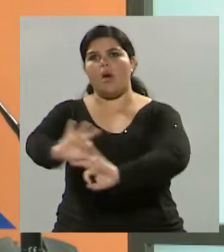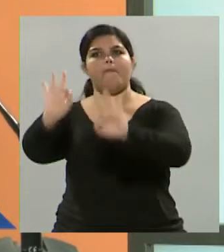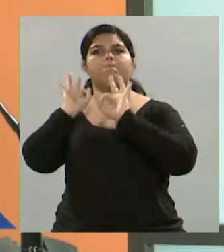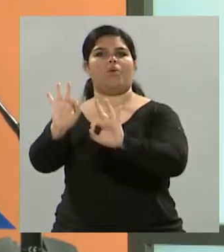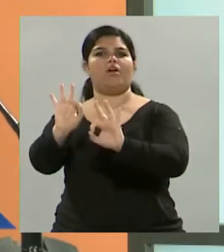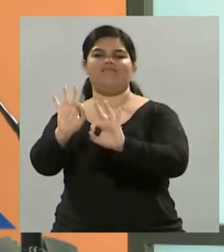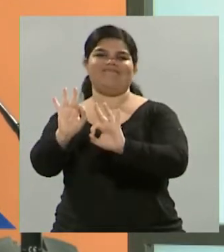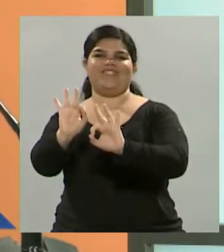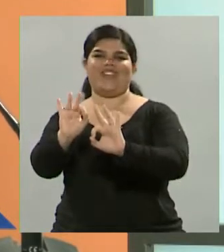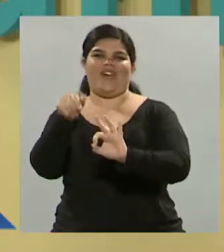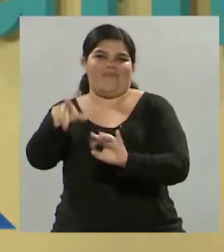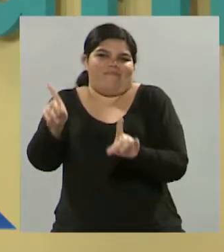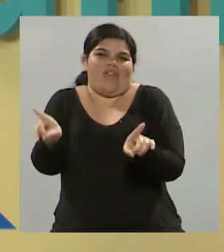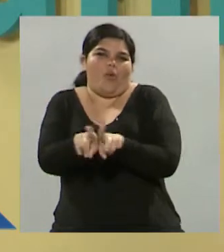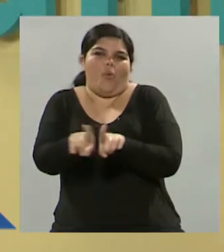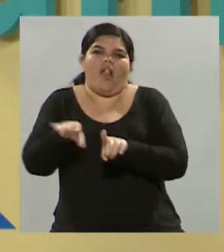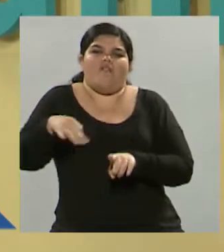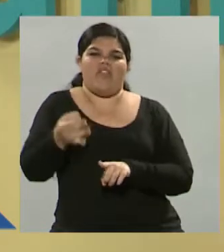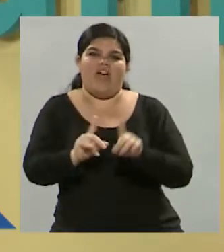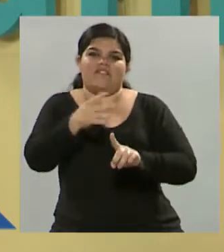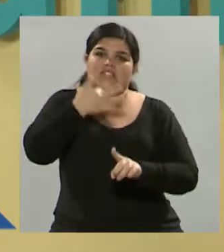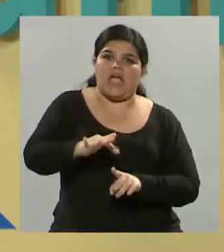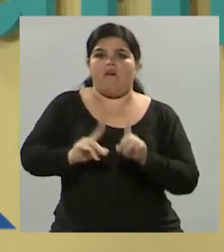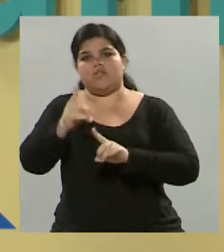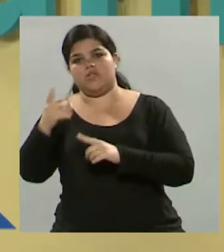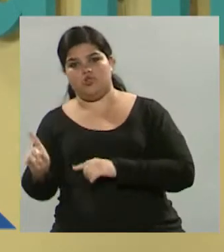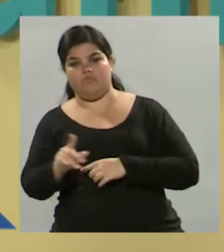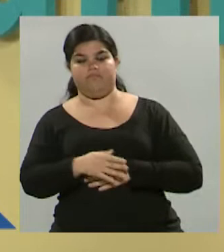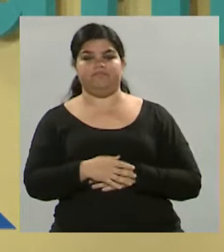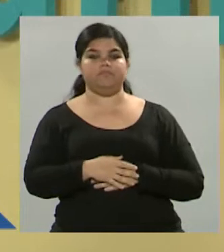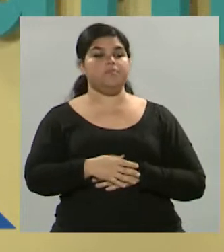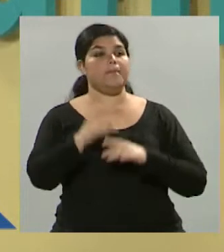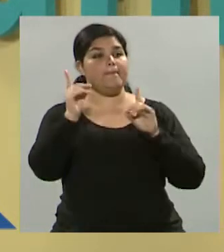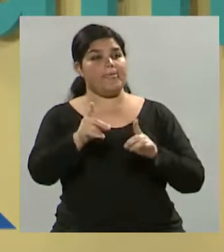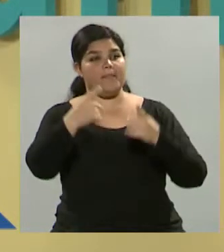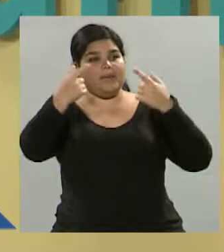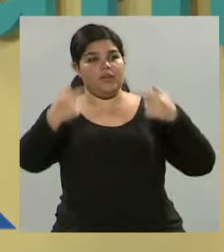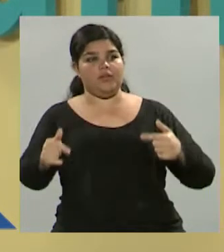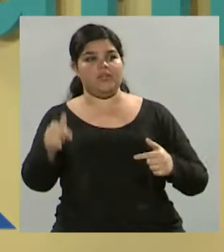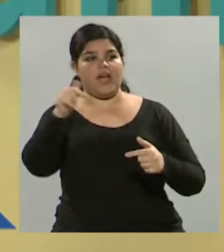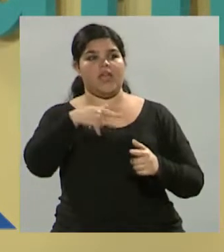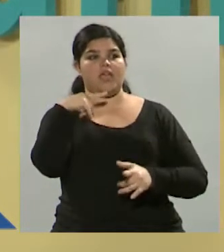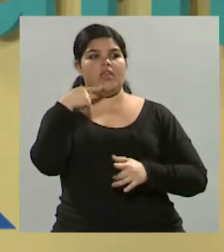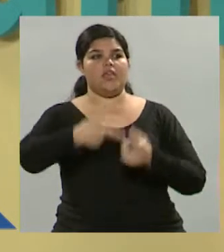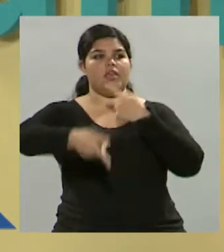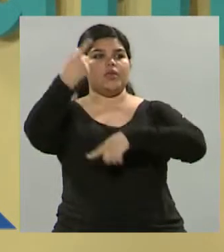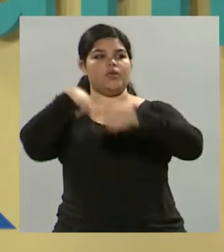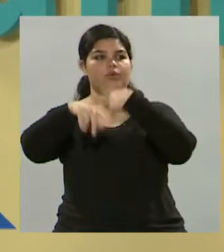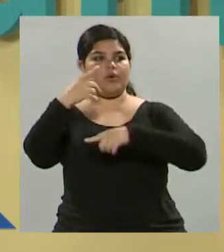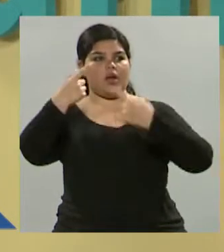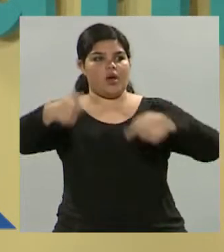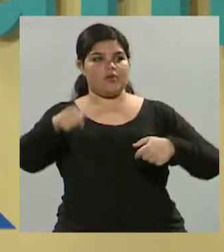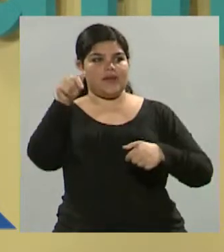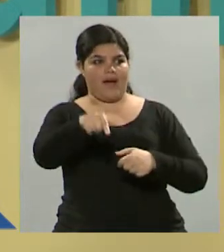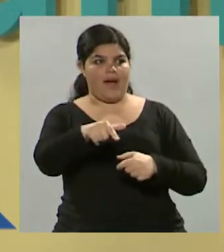ese juego también. Hablaban de lo fuerte de la escenografía de los objetos. ¿La historia o lo que ustedes proponen después surge de los elementos que vieron en